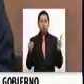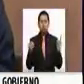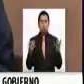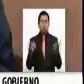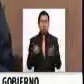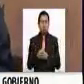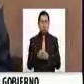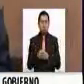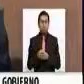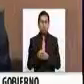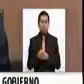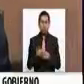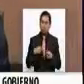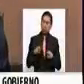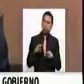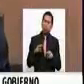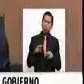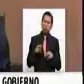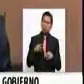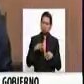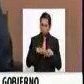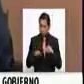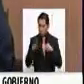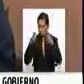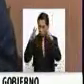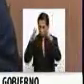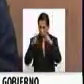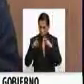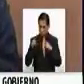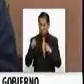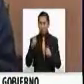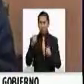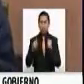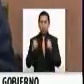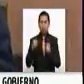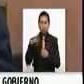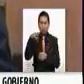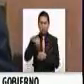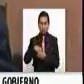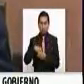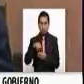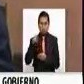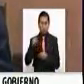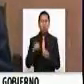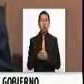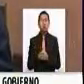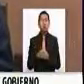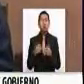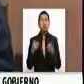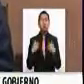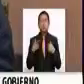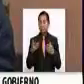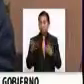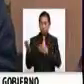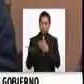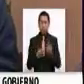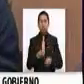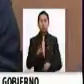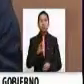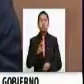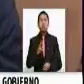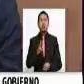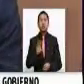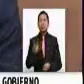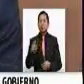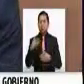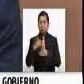hecha la requisa correspondiente se encuentra que en la cabina estaba trasladando 65